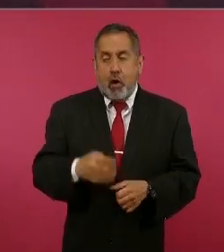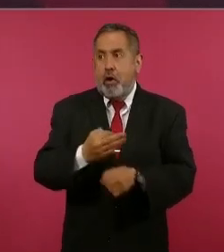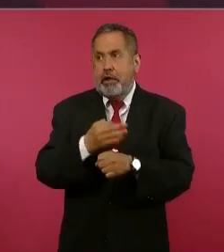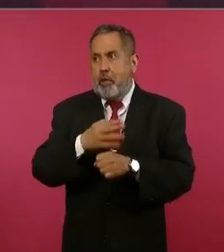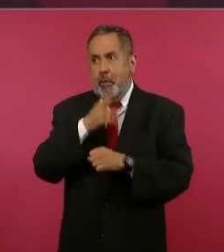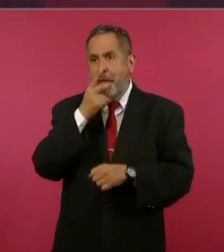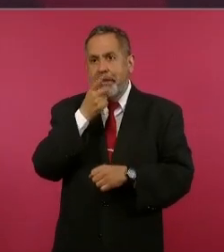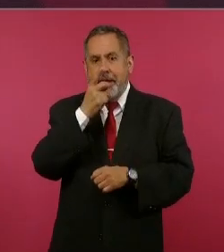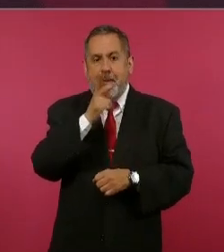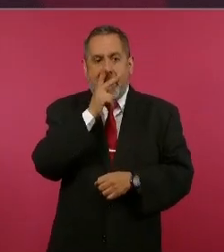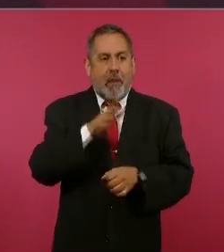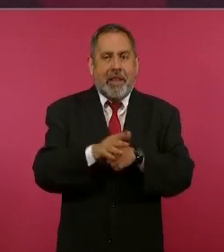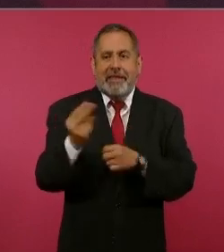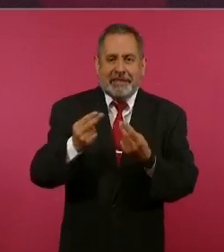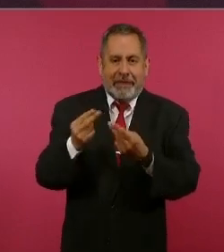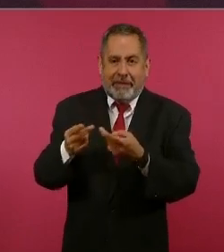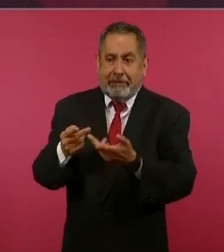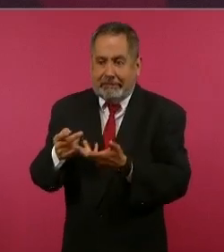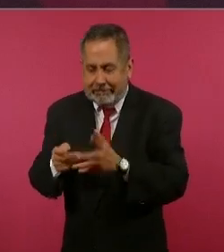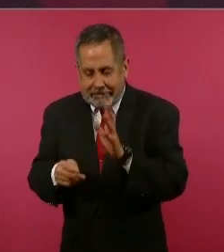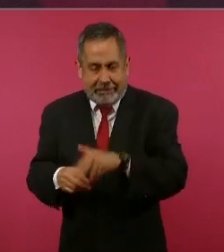decir qué necesitaba